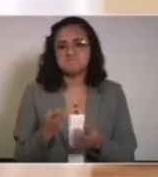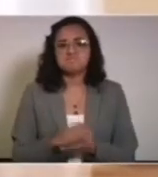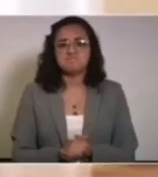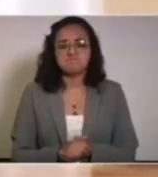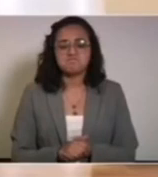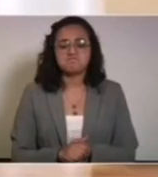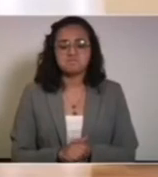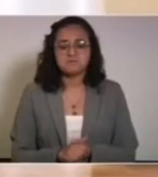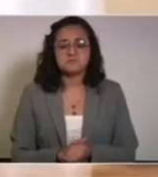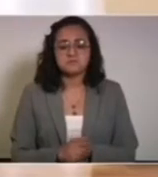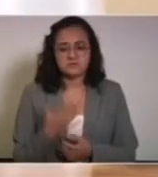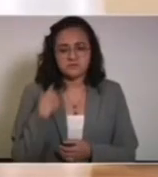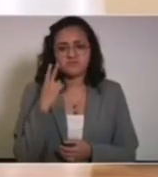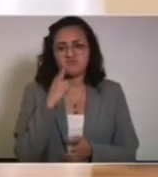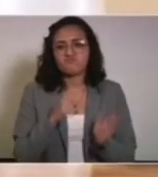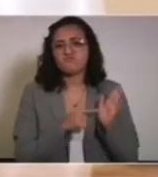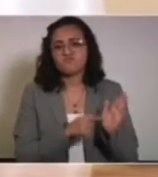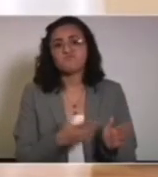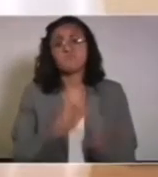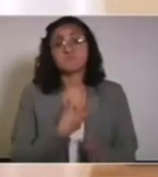lo tenemos probado